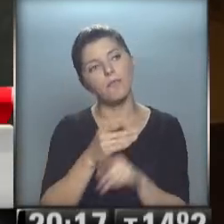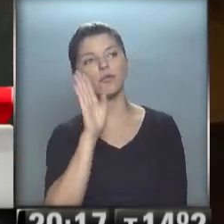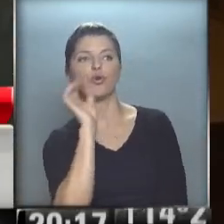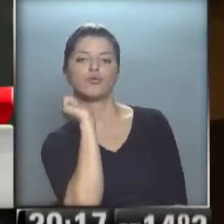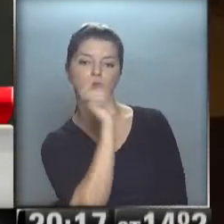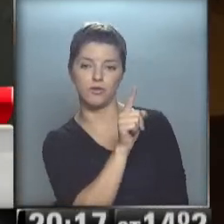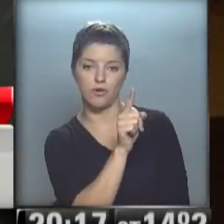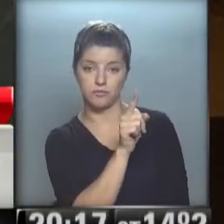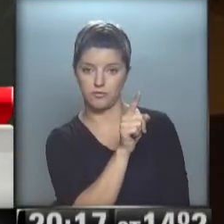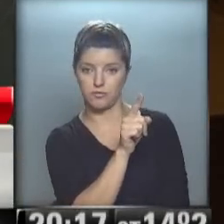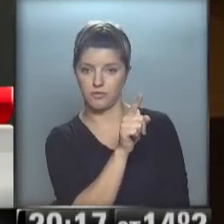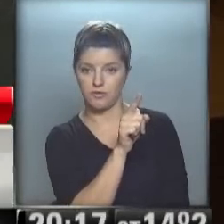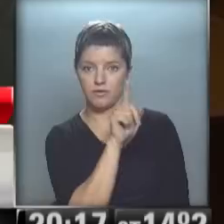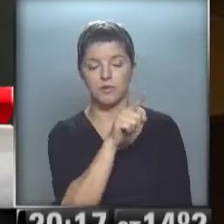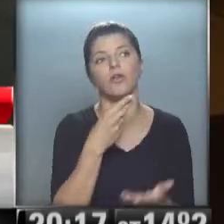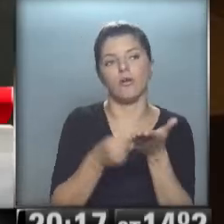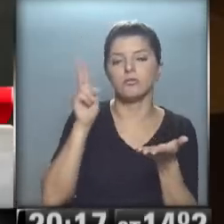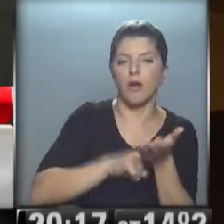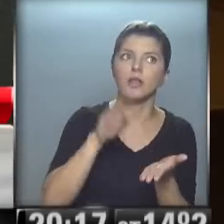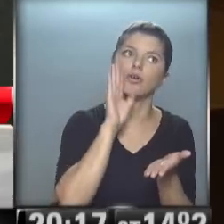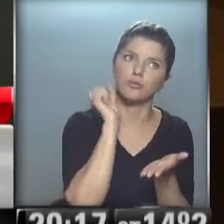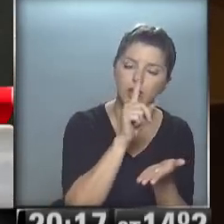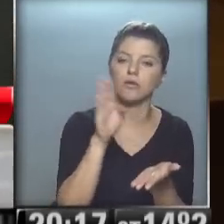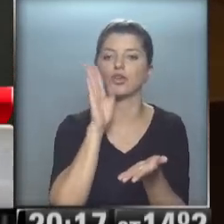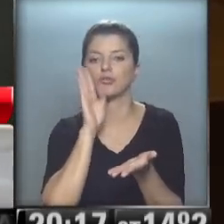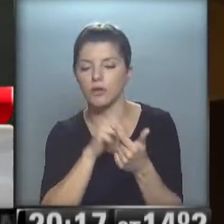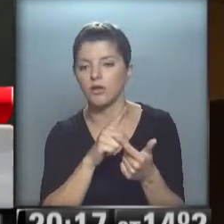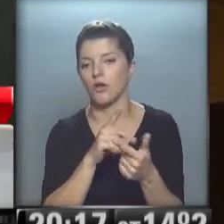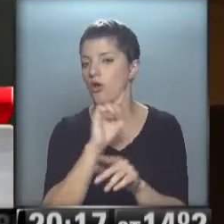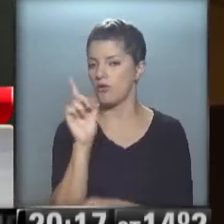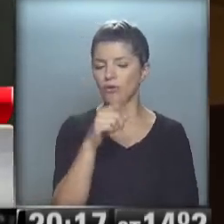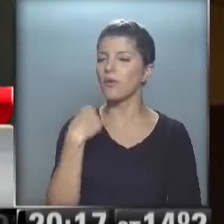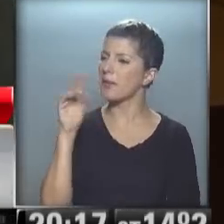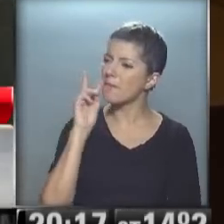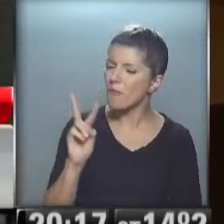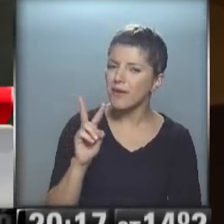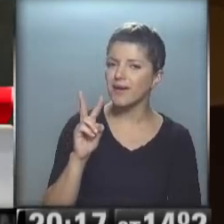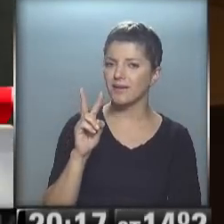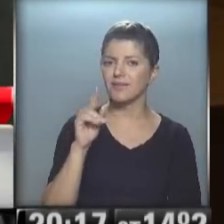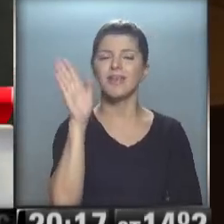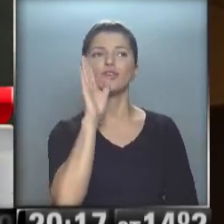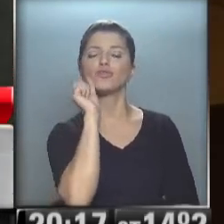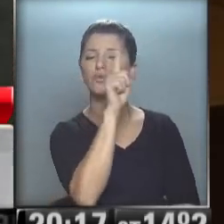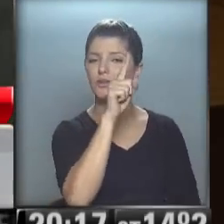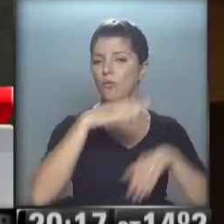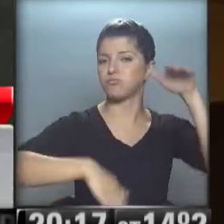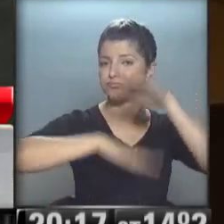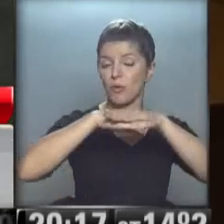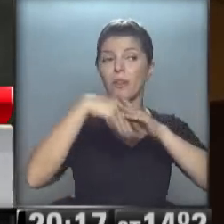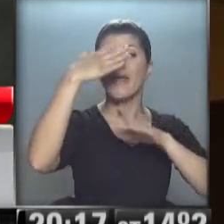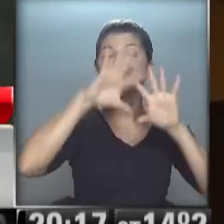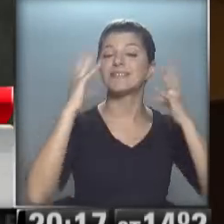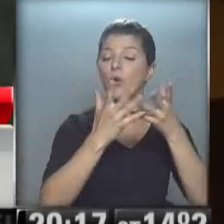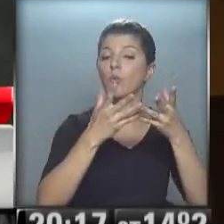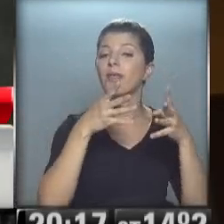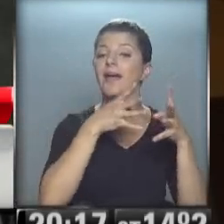los Estados Unidos y otra vez los Estados Unidos. Hay que ver el récord de los Estados Unidos después de la Segunda Guerra Mundial.